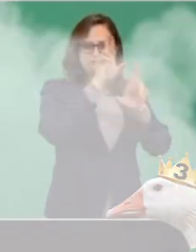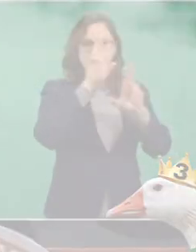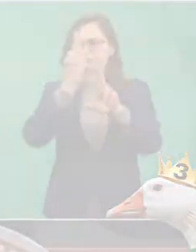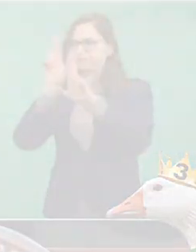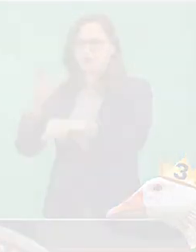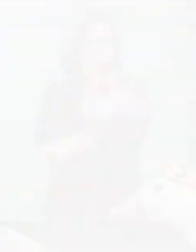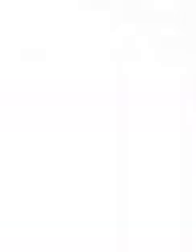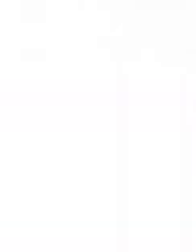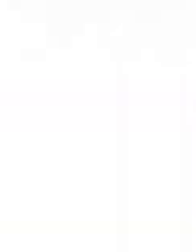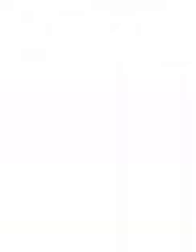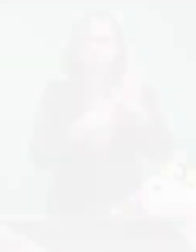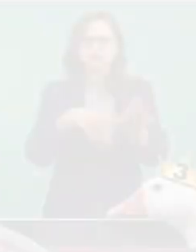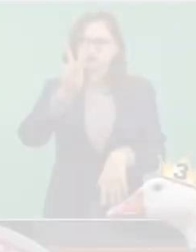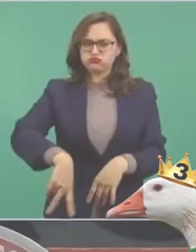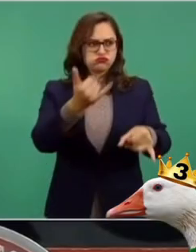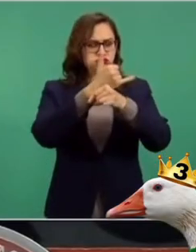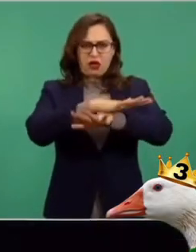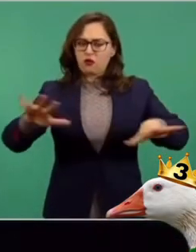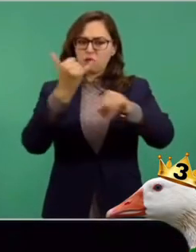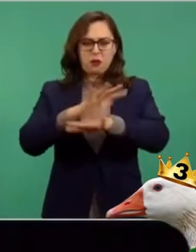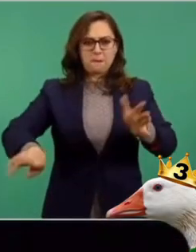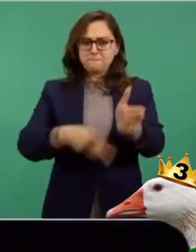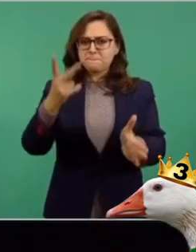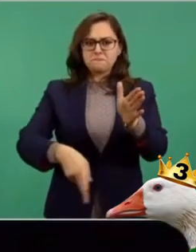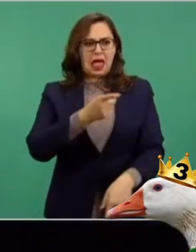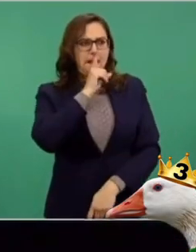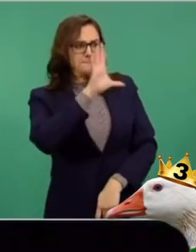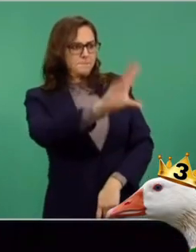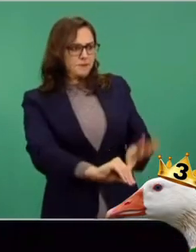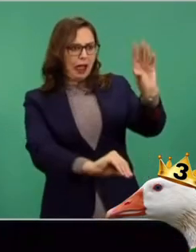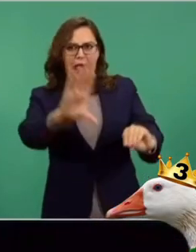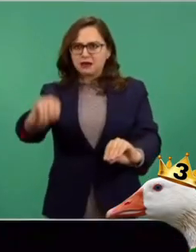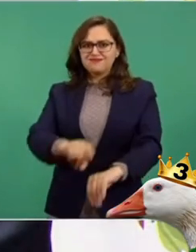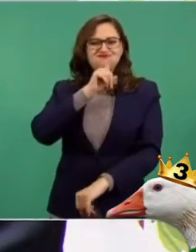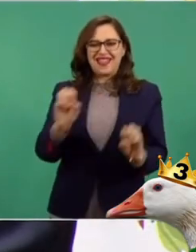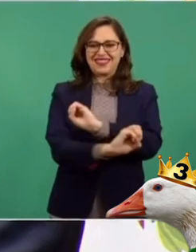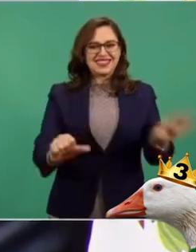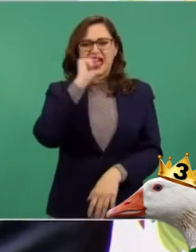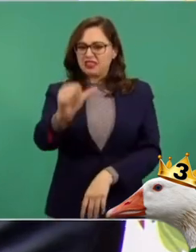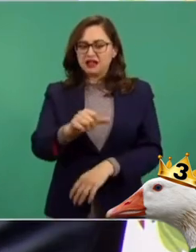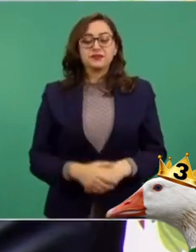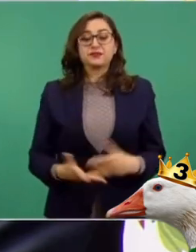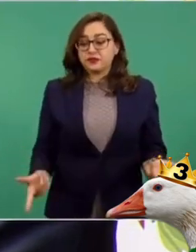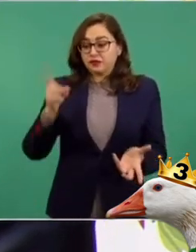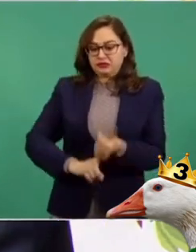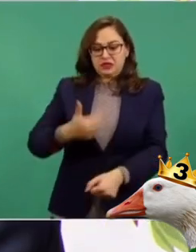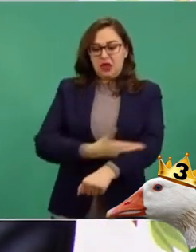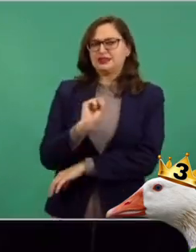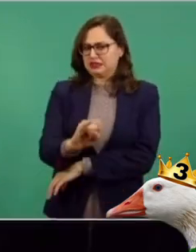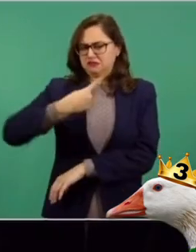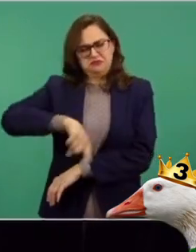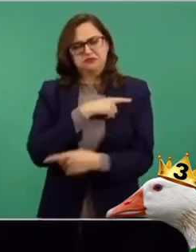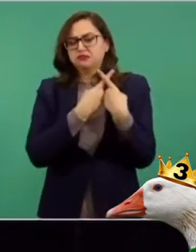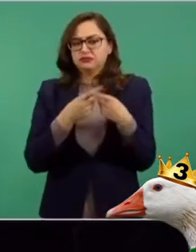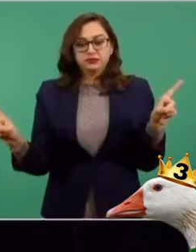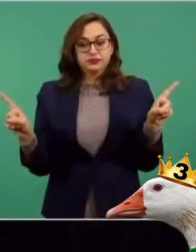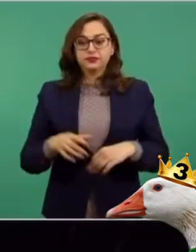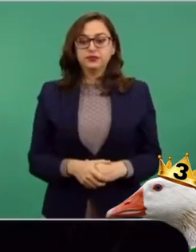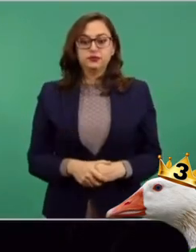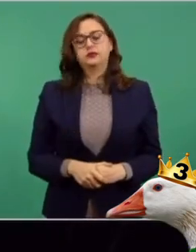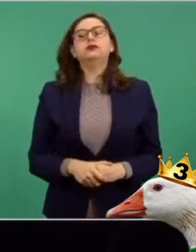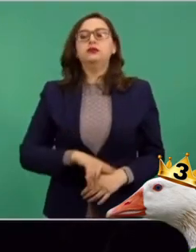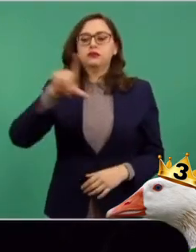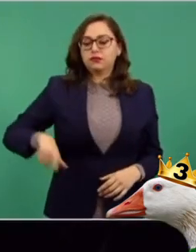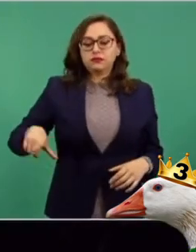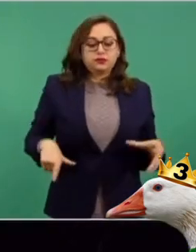Hay transparencia plena y derecho a la información. No se censura a nadie. Desde el Poder Federal no se organizan fraudes electorales. gobierno ya no